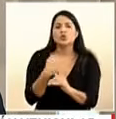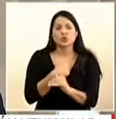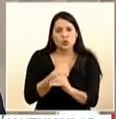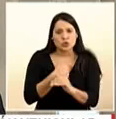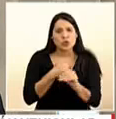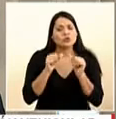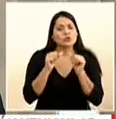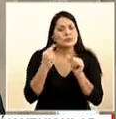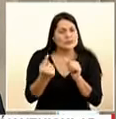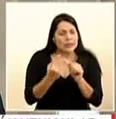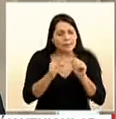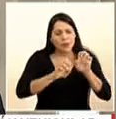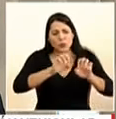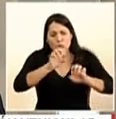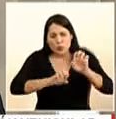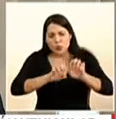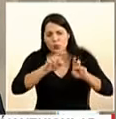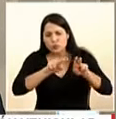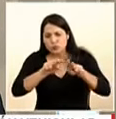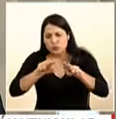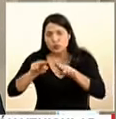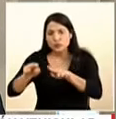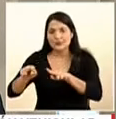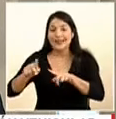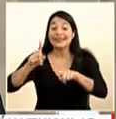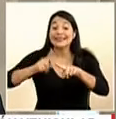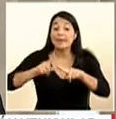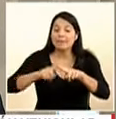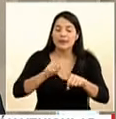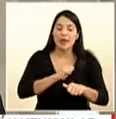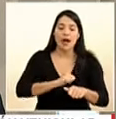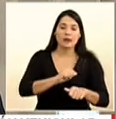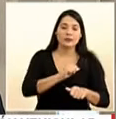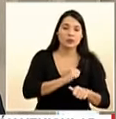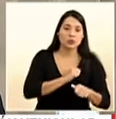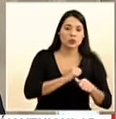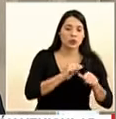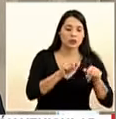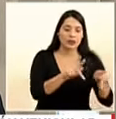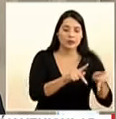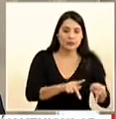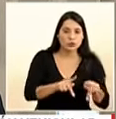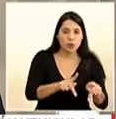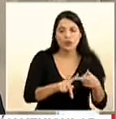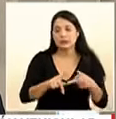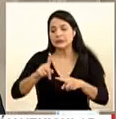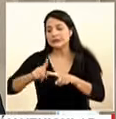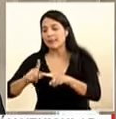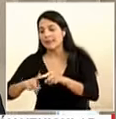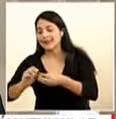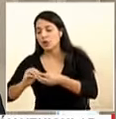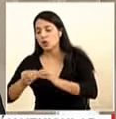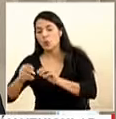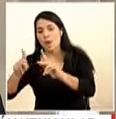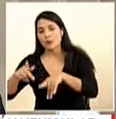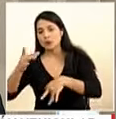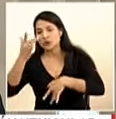insisto los datos el comportamiento de la población siempre nos llevan justamente a valorar el potencial